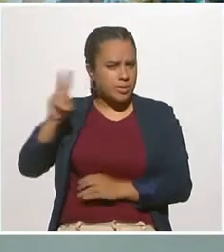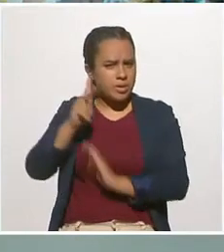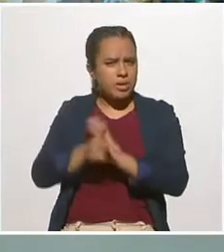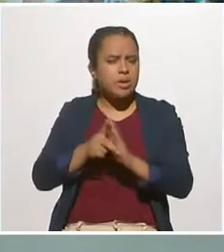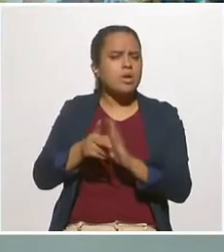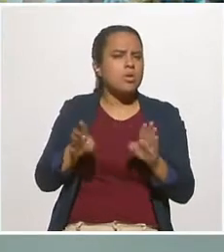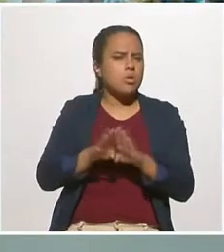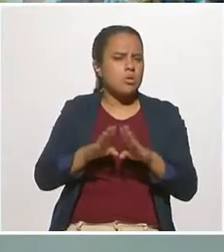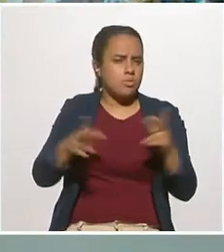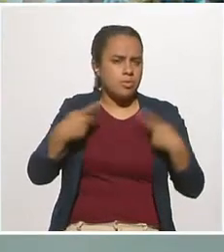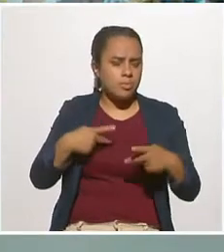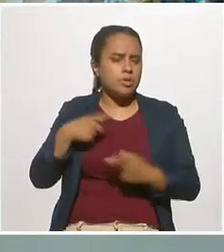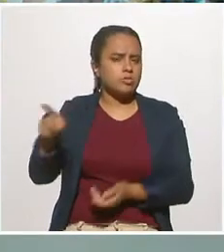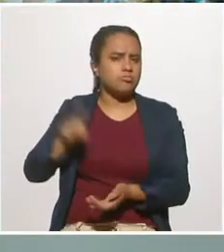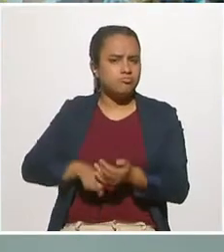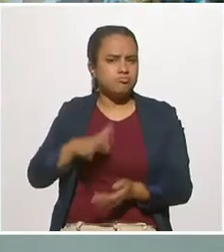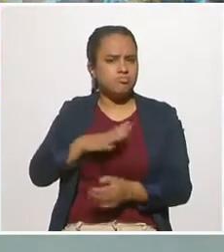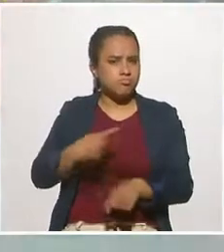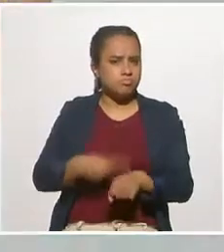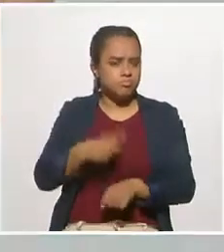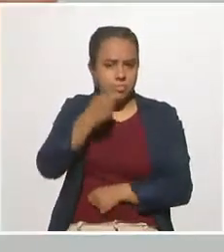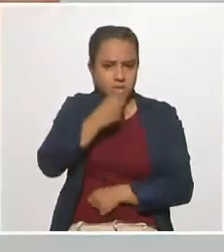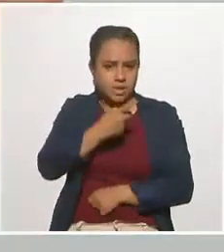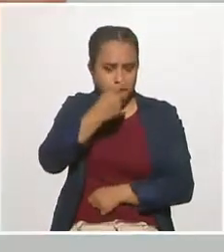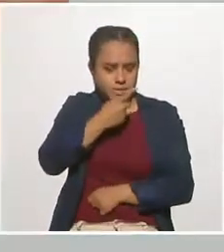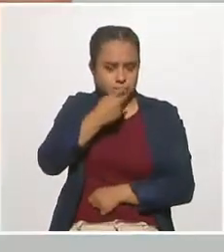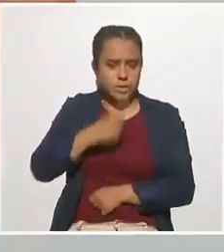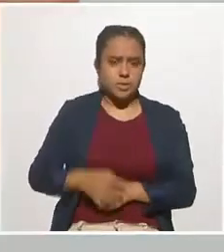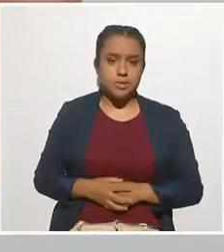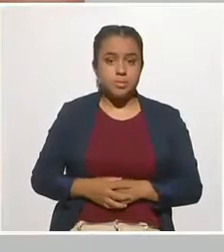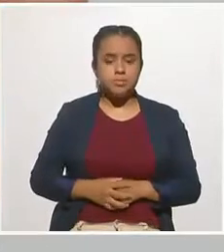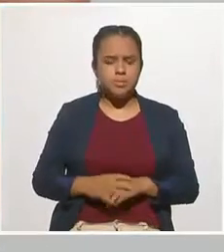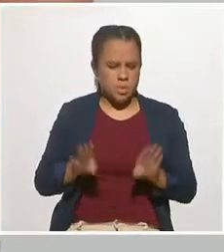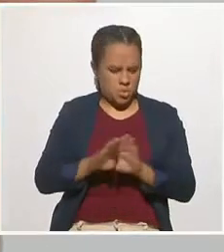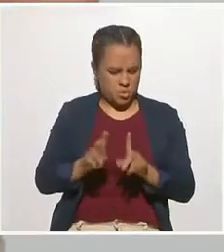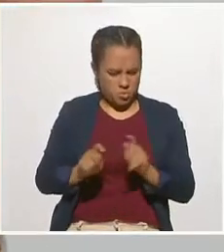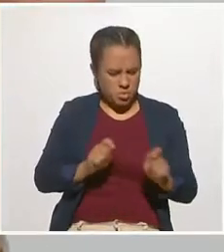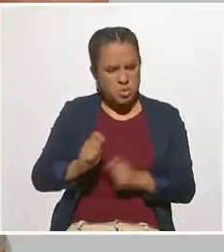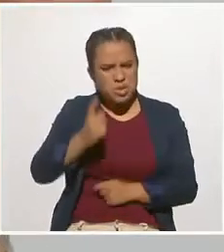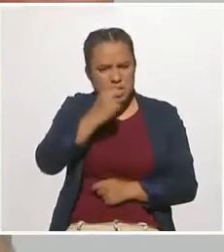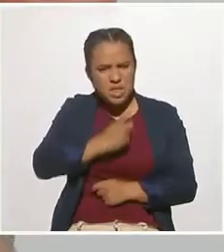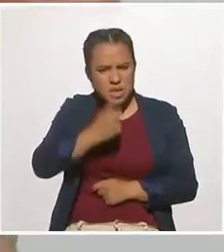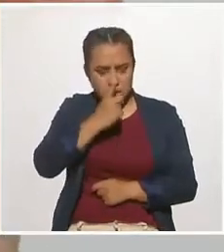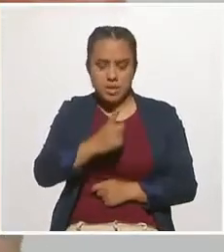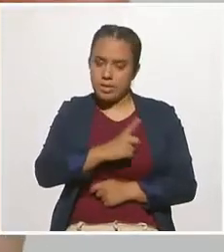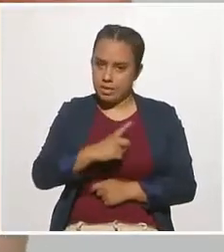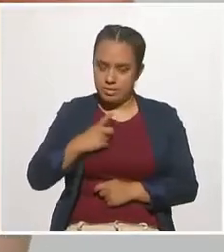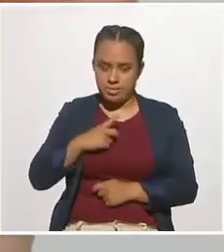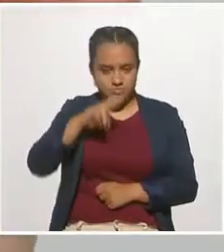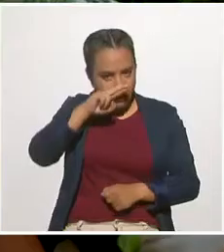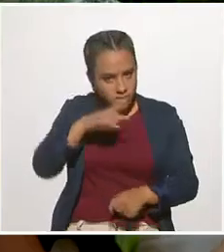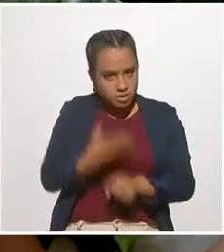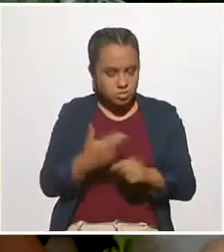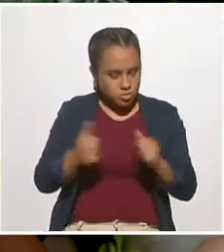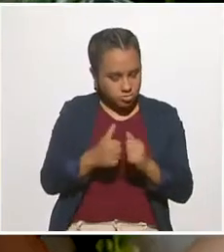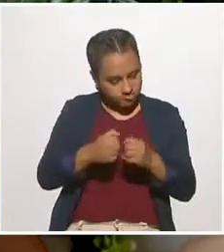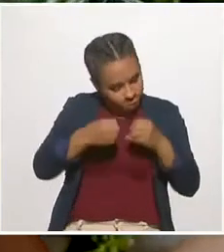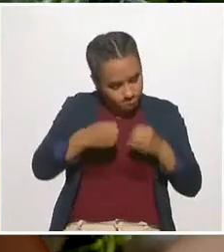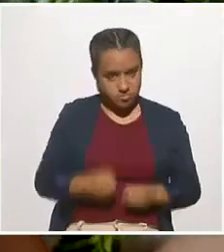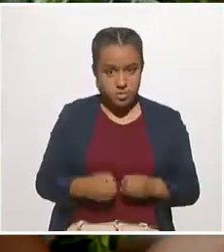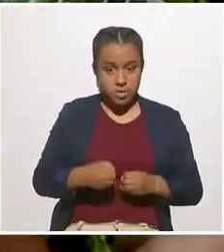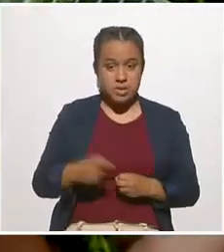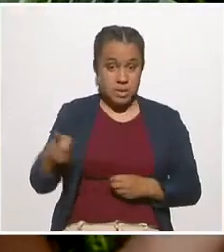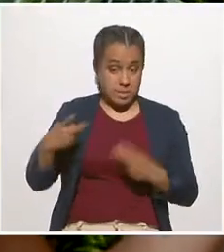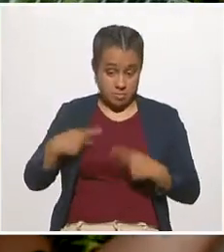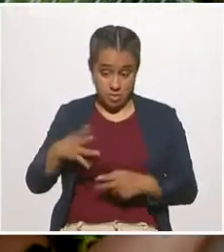diabetes? El control de la diabetes requiere compromiso y responsabilidad de la persona que la padece. La